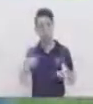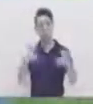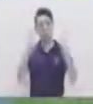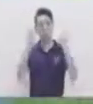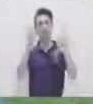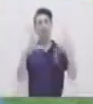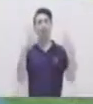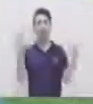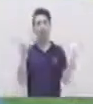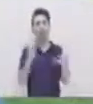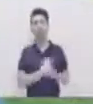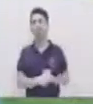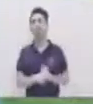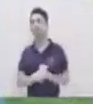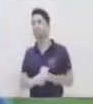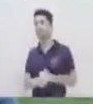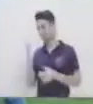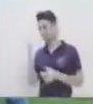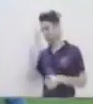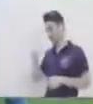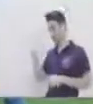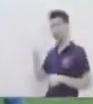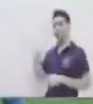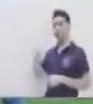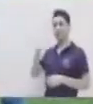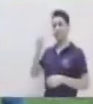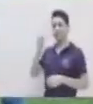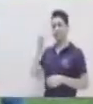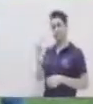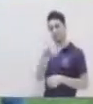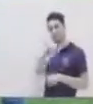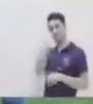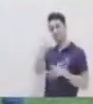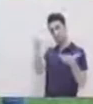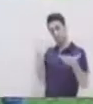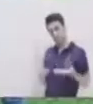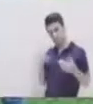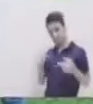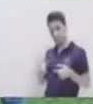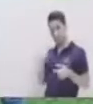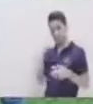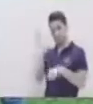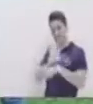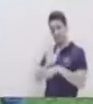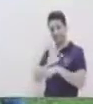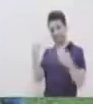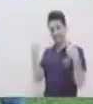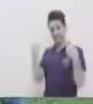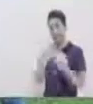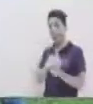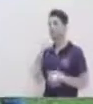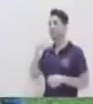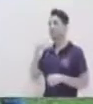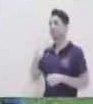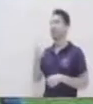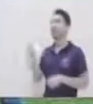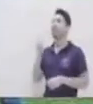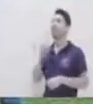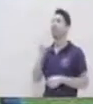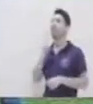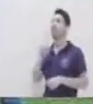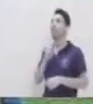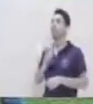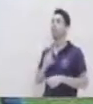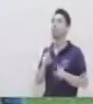acá. ¿Cuál es el tema que vamos a desarrollar hoy? ¿Qué tal, André? Bienvenidos a todos también que nos están sintonizando. Hoy vamos a ver